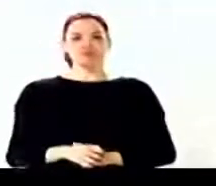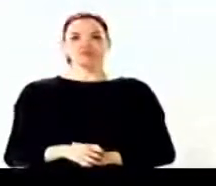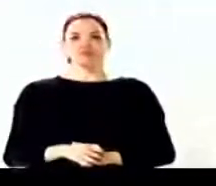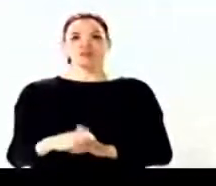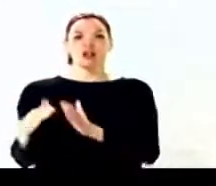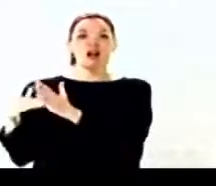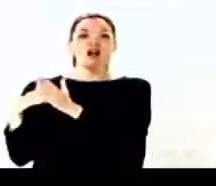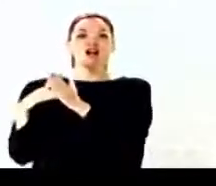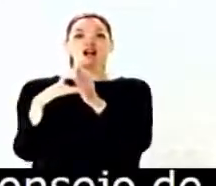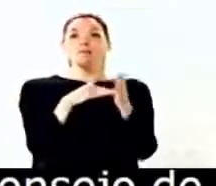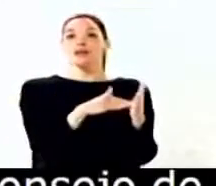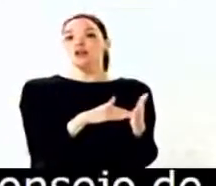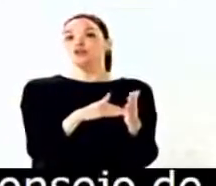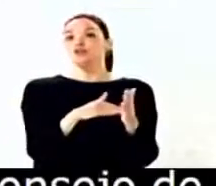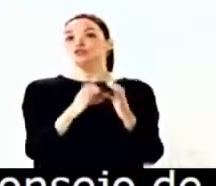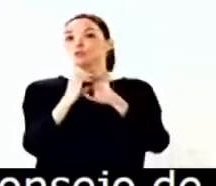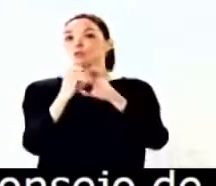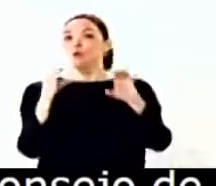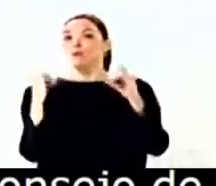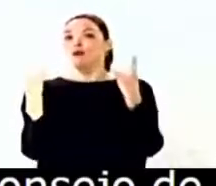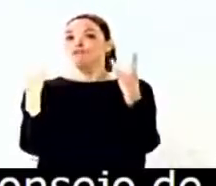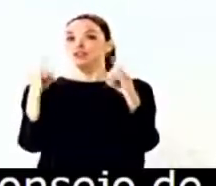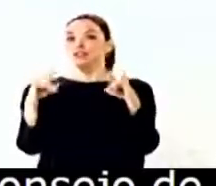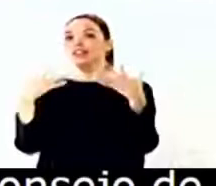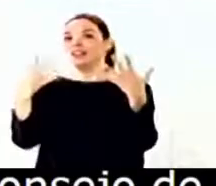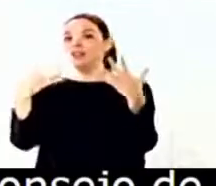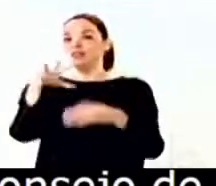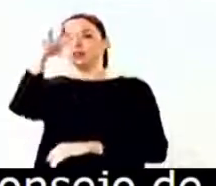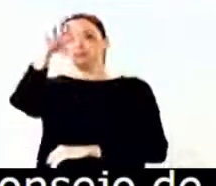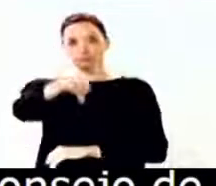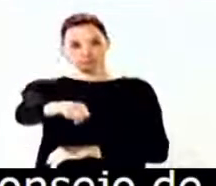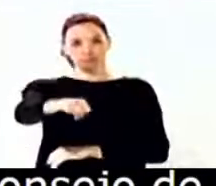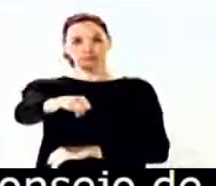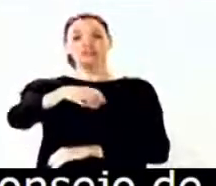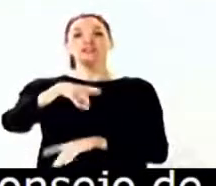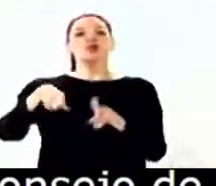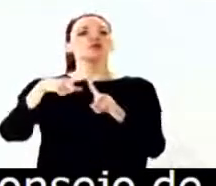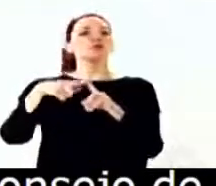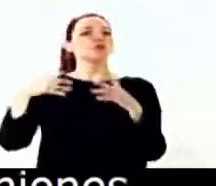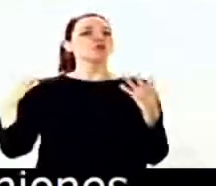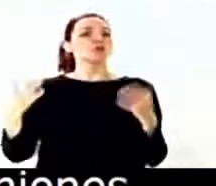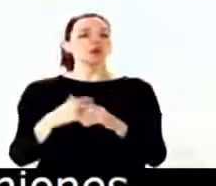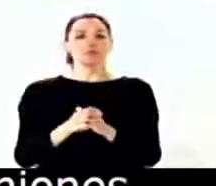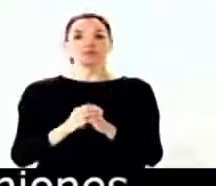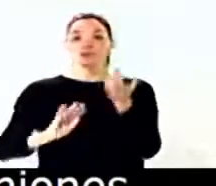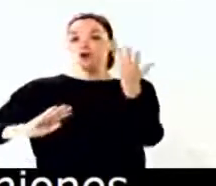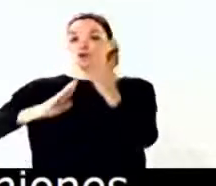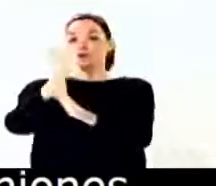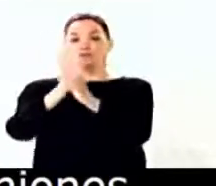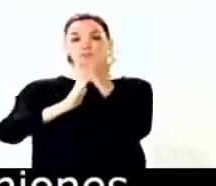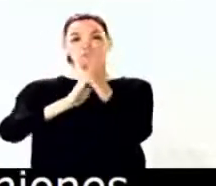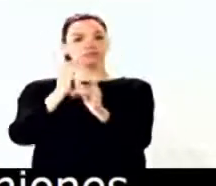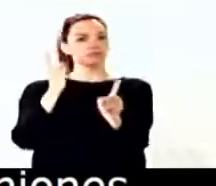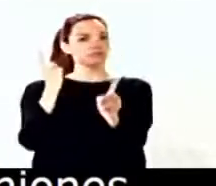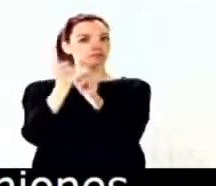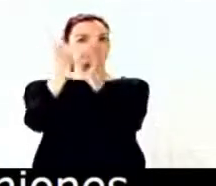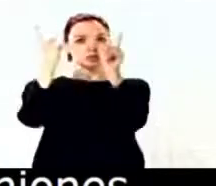camiones autobombas forestales para el Plan de Lucha contra Incendios, para el Infoes,